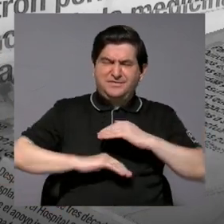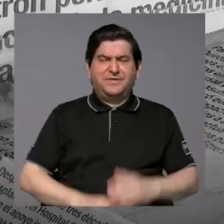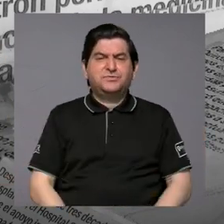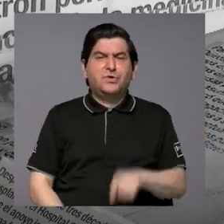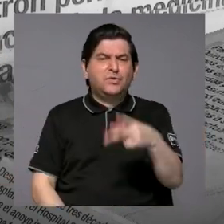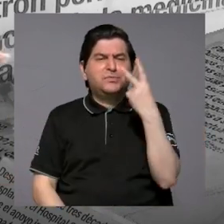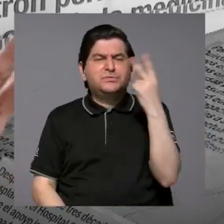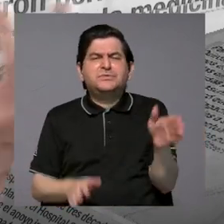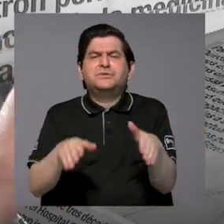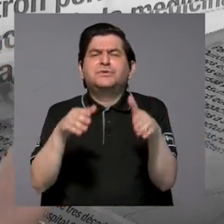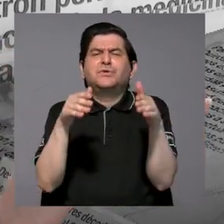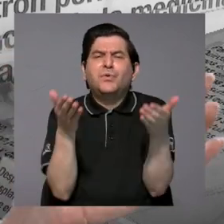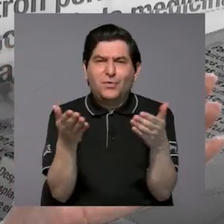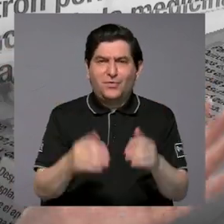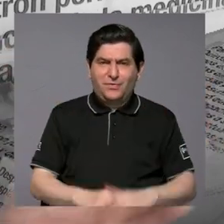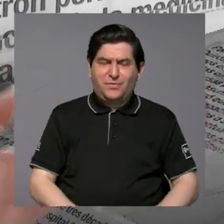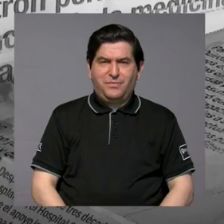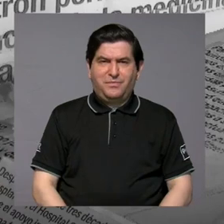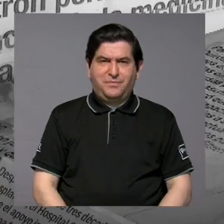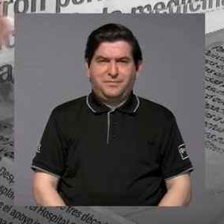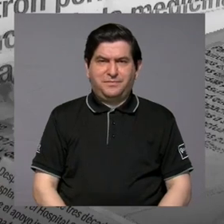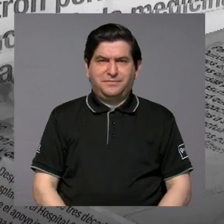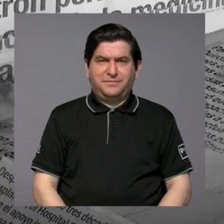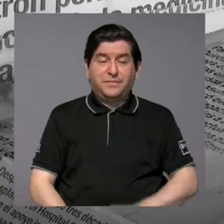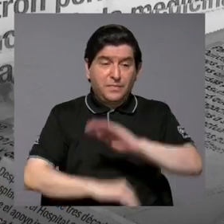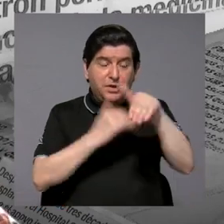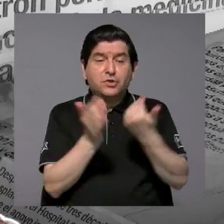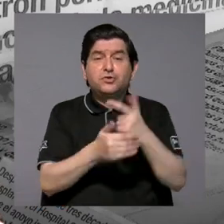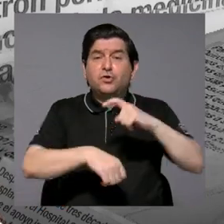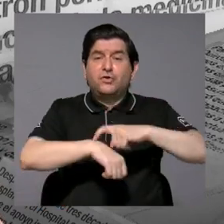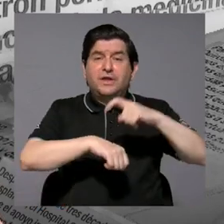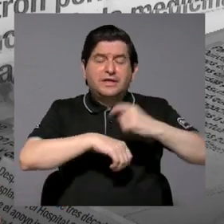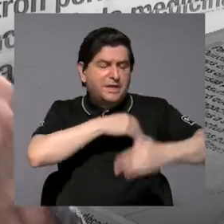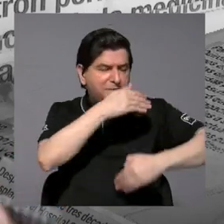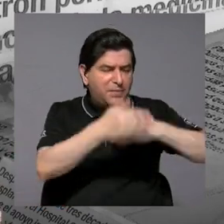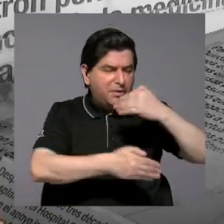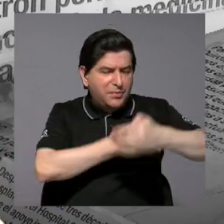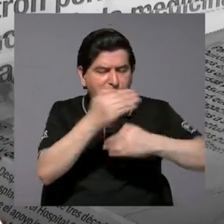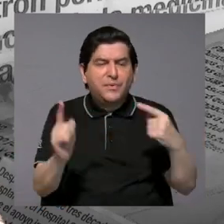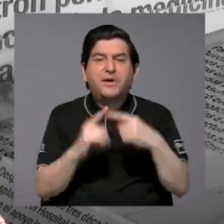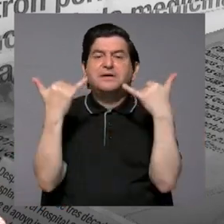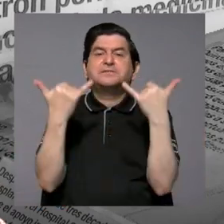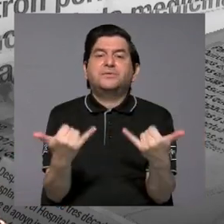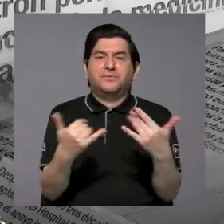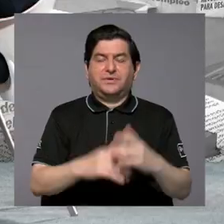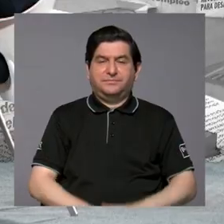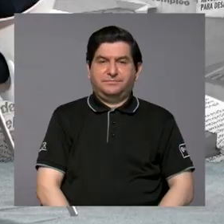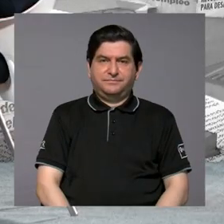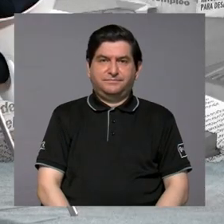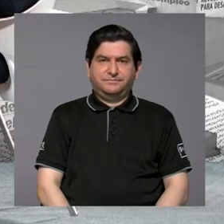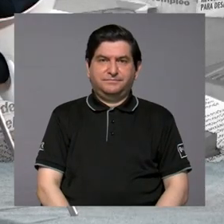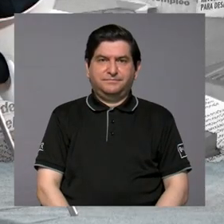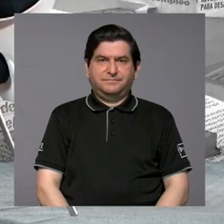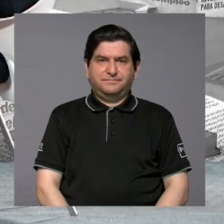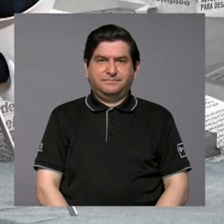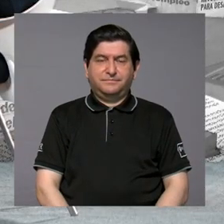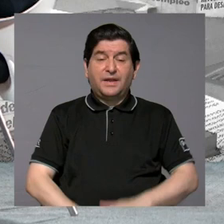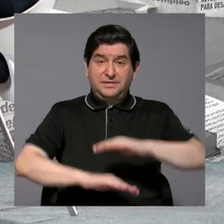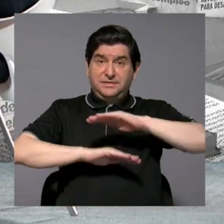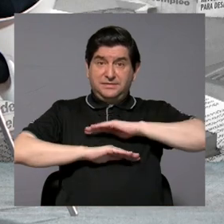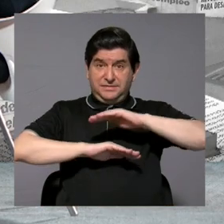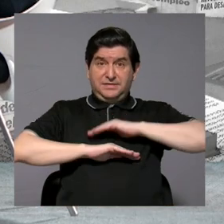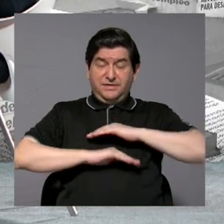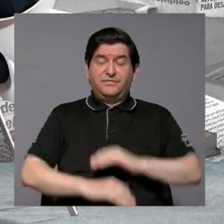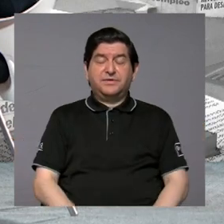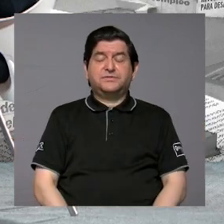lo ha visto usted en en esa toda esta etapa evolutiva que tiene hasta el momento bueno la satisfacción que